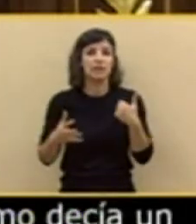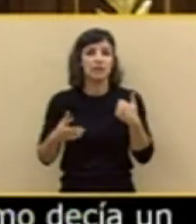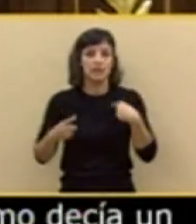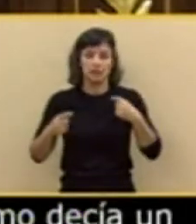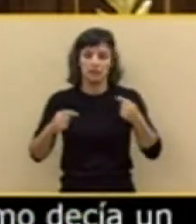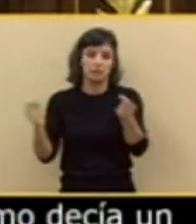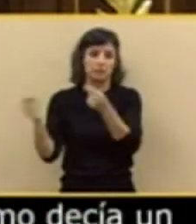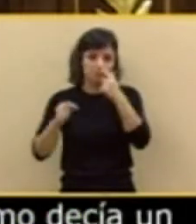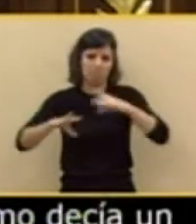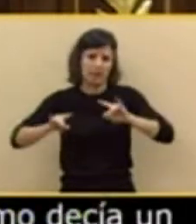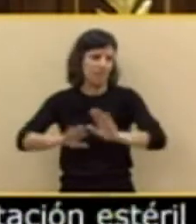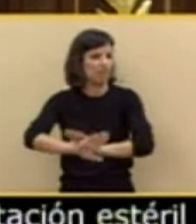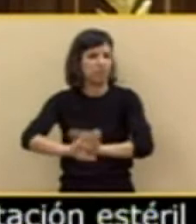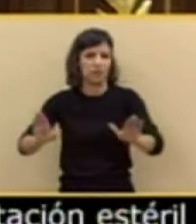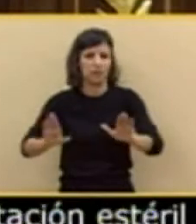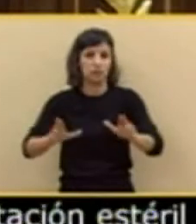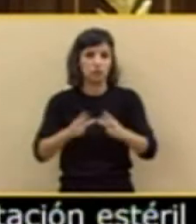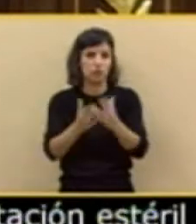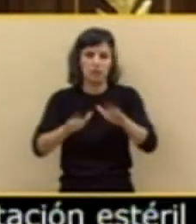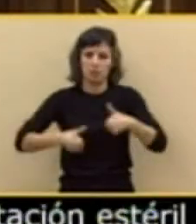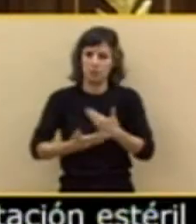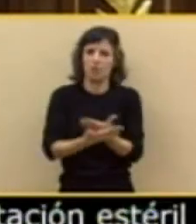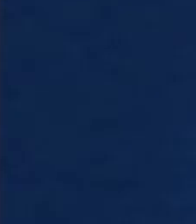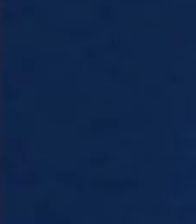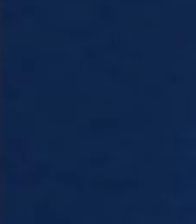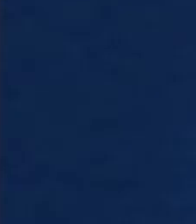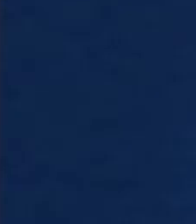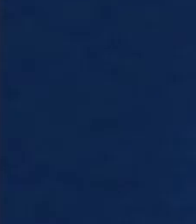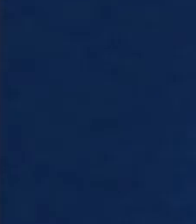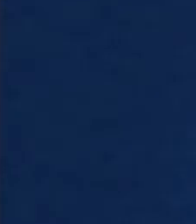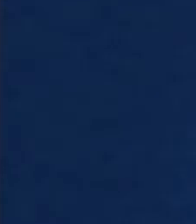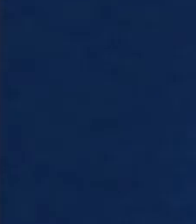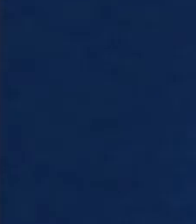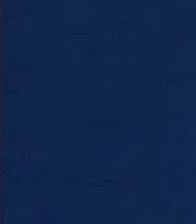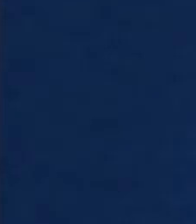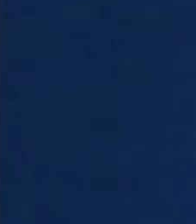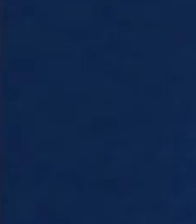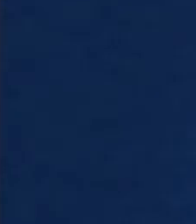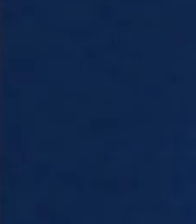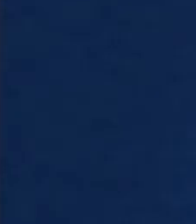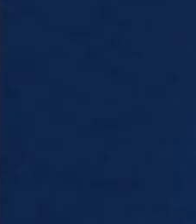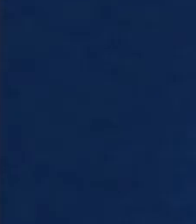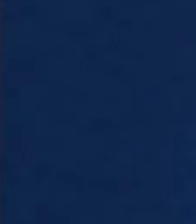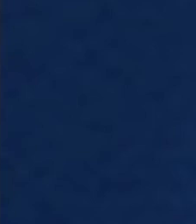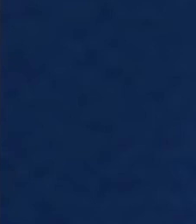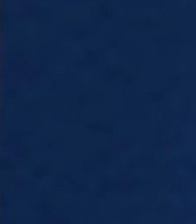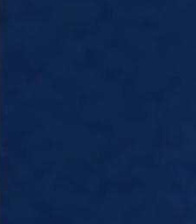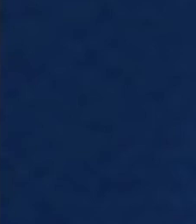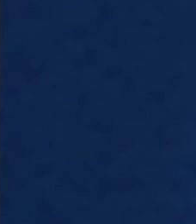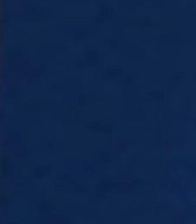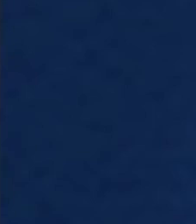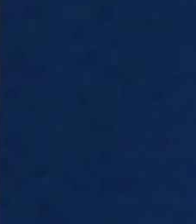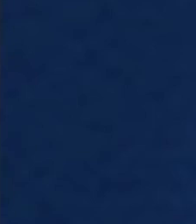a Mariano Rajoy o indigno a Mariano Rajoy. Hombre, creo que hay que marcar un poco la distancia y ahí no la marcó. Si